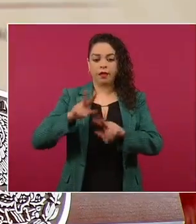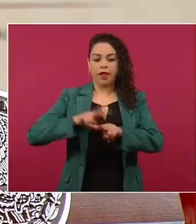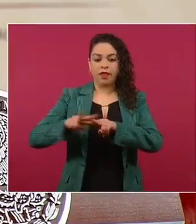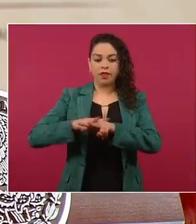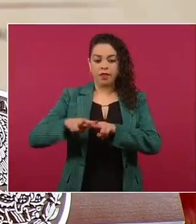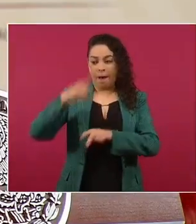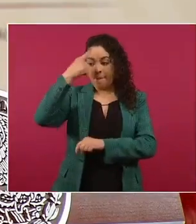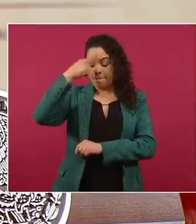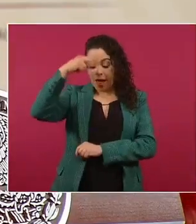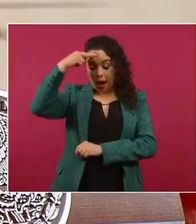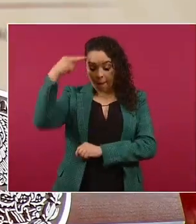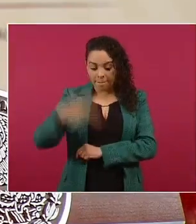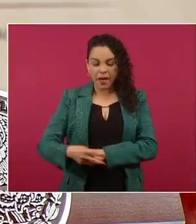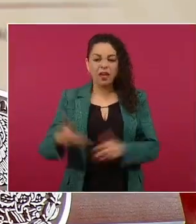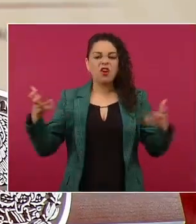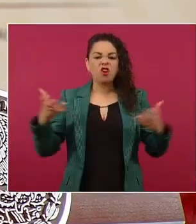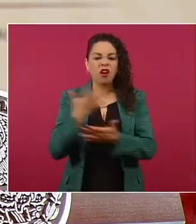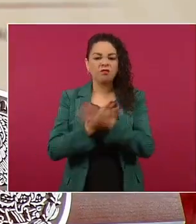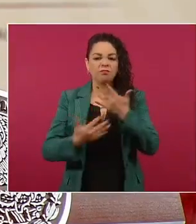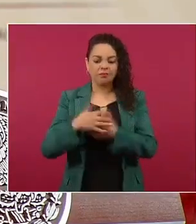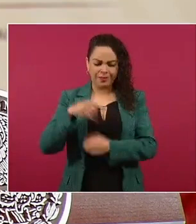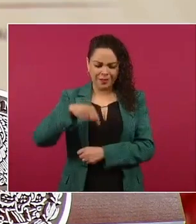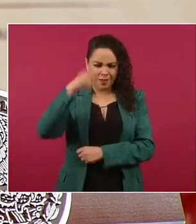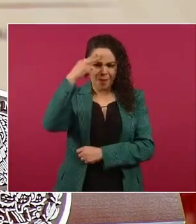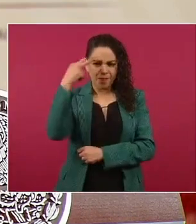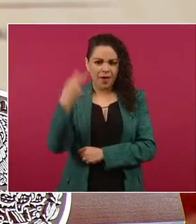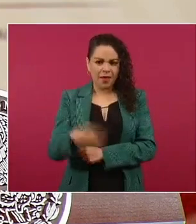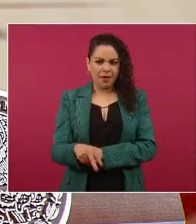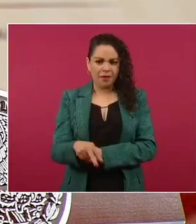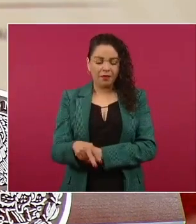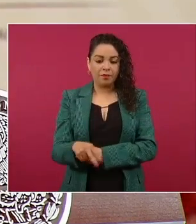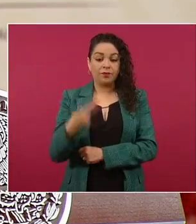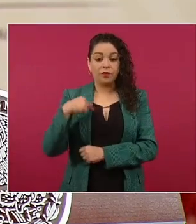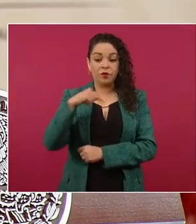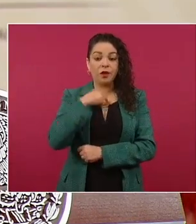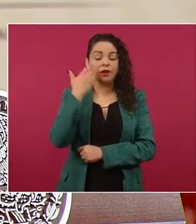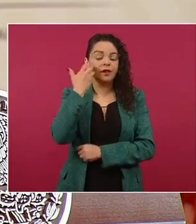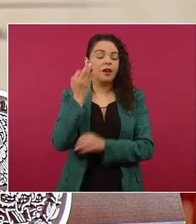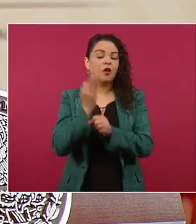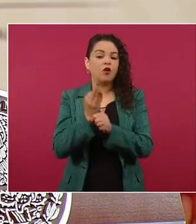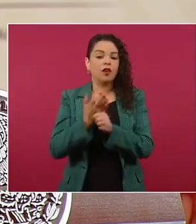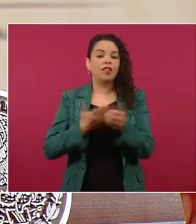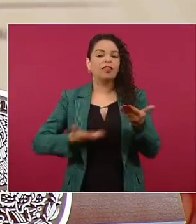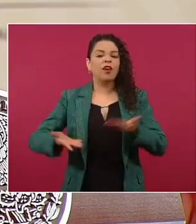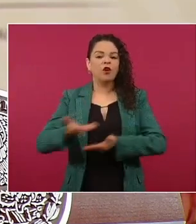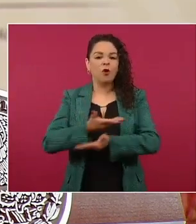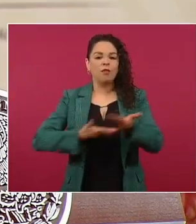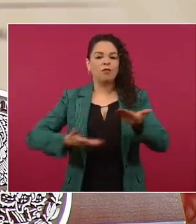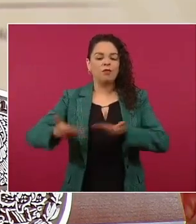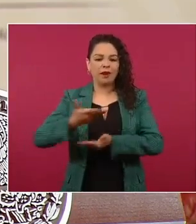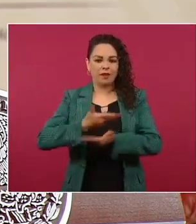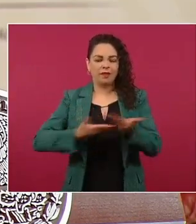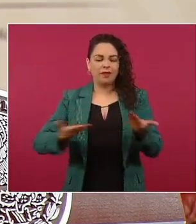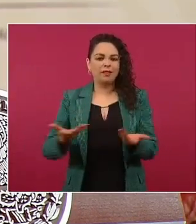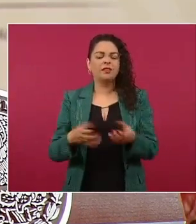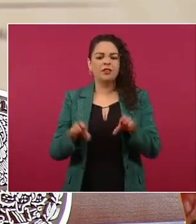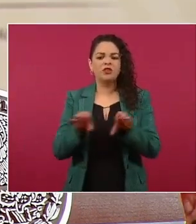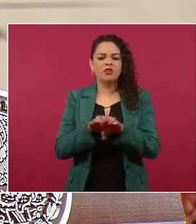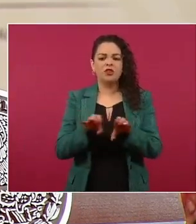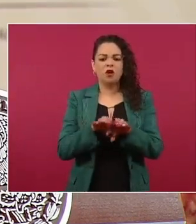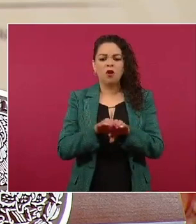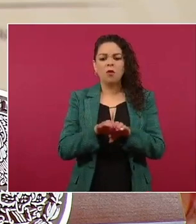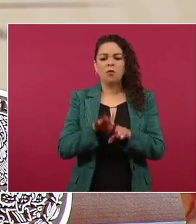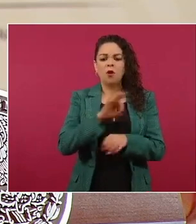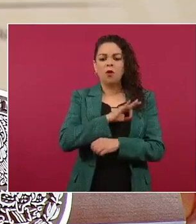México. Y parte de los elementos que estamos trabajando es lo que queremos compartir con ustedes hoy, y es cómo vamos a contribuir a